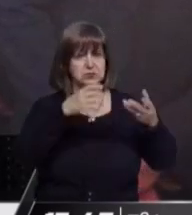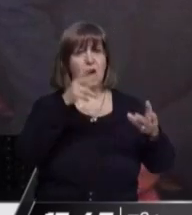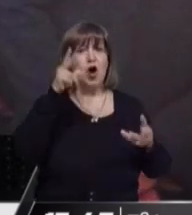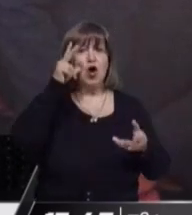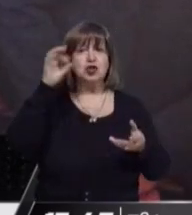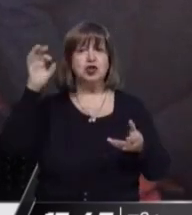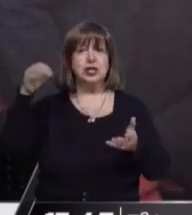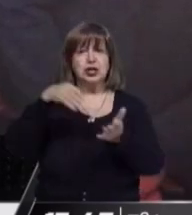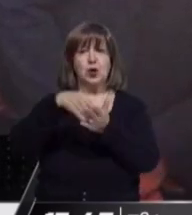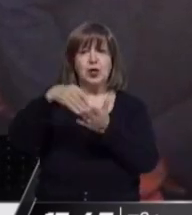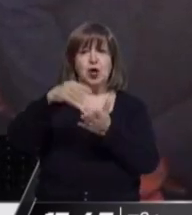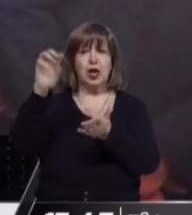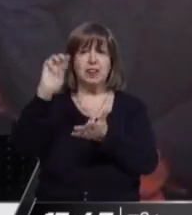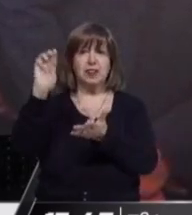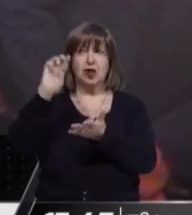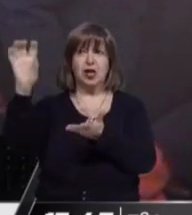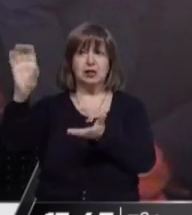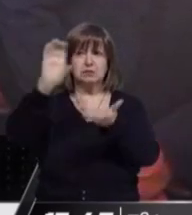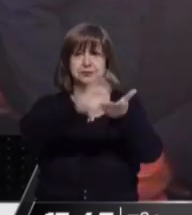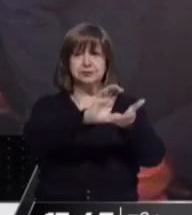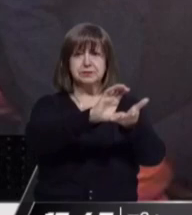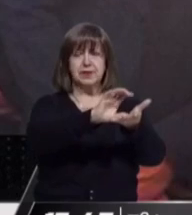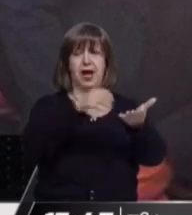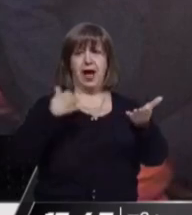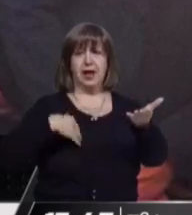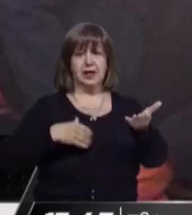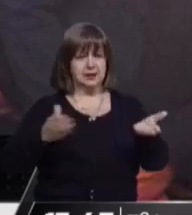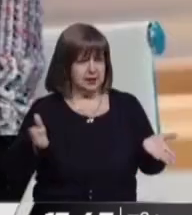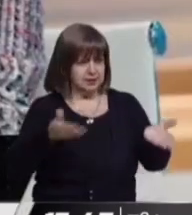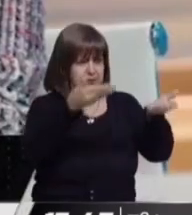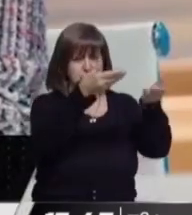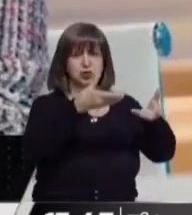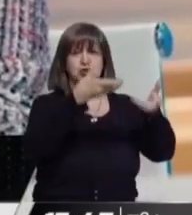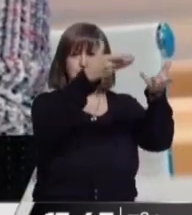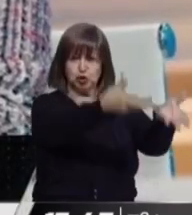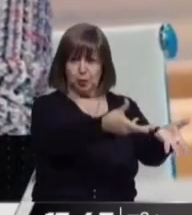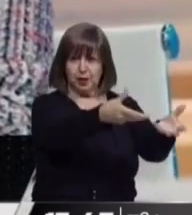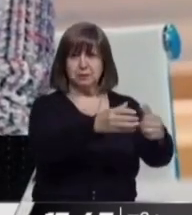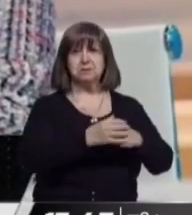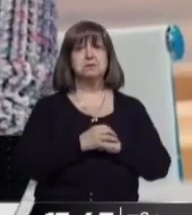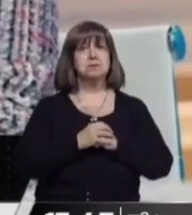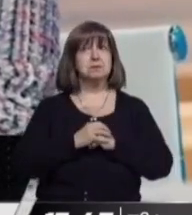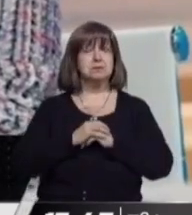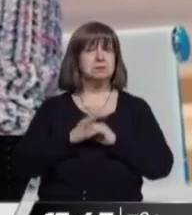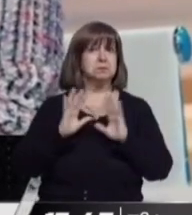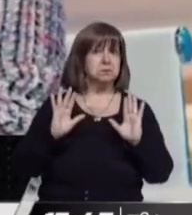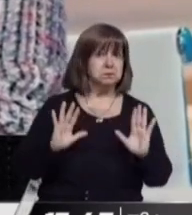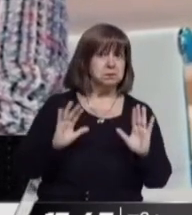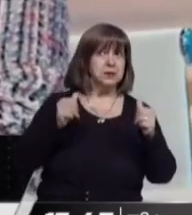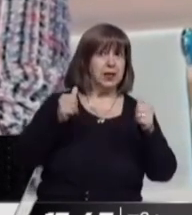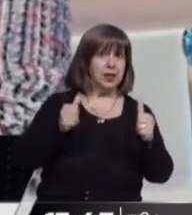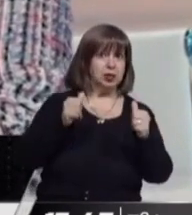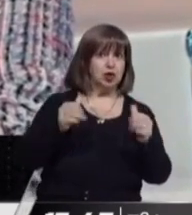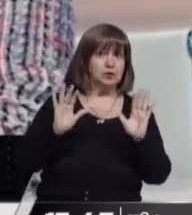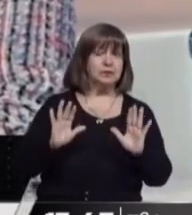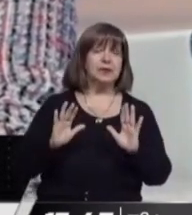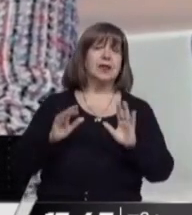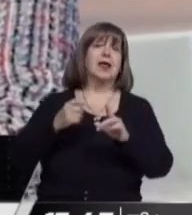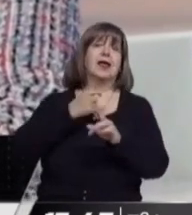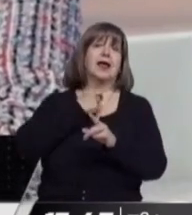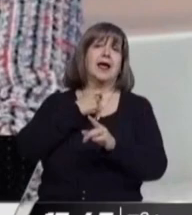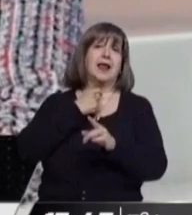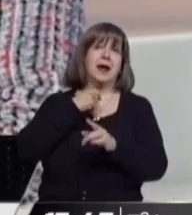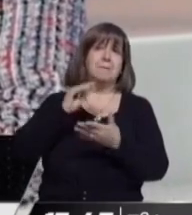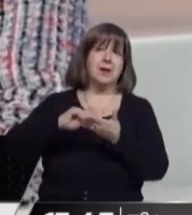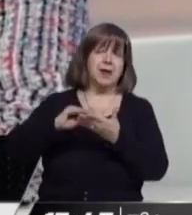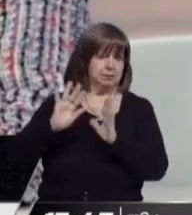800 millones de dólares que te estaba contando Noelia, pese a que era una de las pretensiones del ministro de Economía, Luis Caputo, para poder salir del cepo.